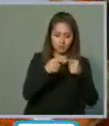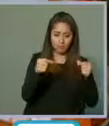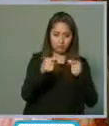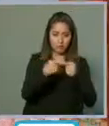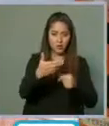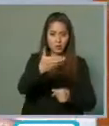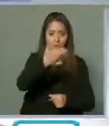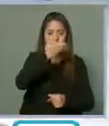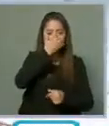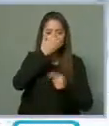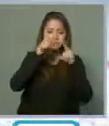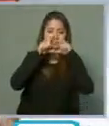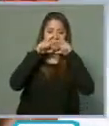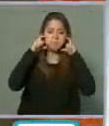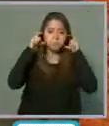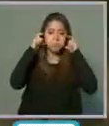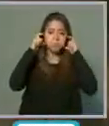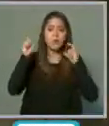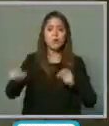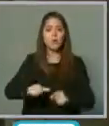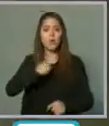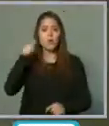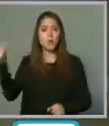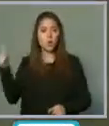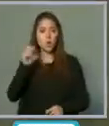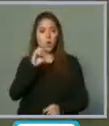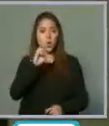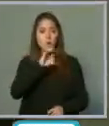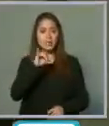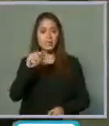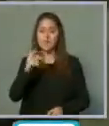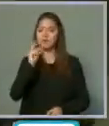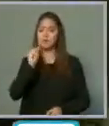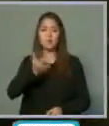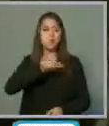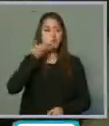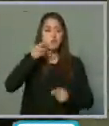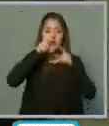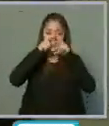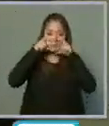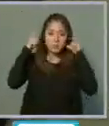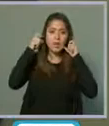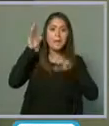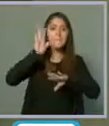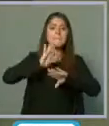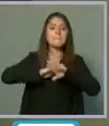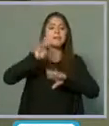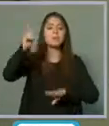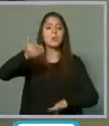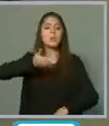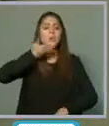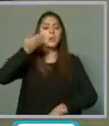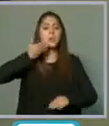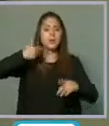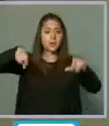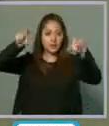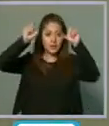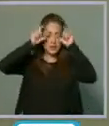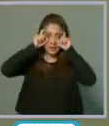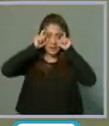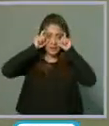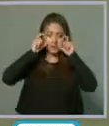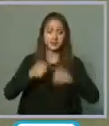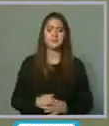un cubrebocas, que a un occidental. Y los occidentales utilizamos muchísimos lentes sombreados. Claro. ¿No? Sí, para ellos Una- es como muy común